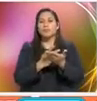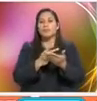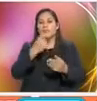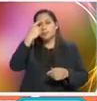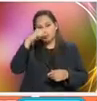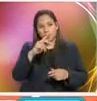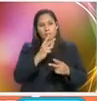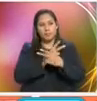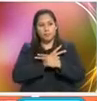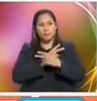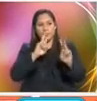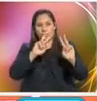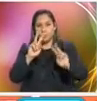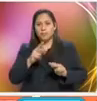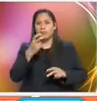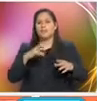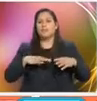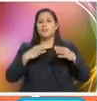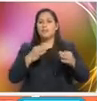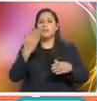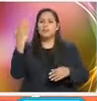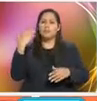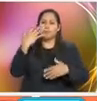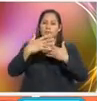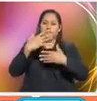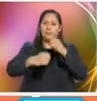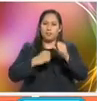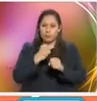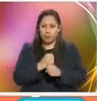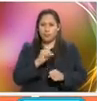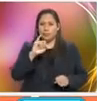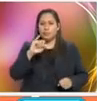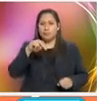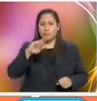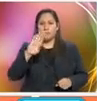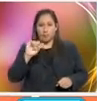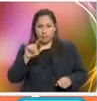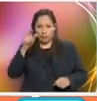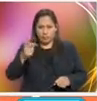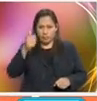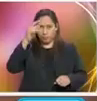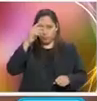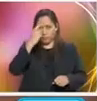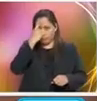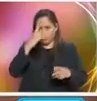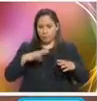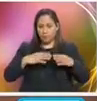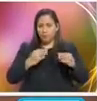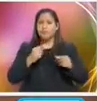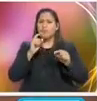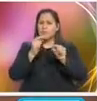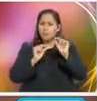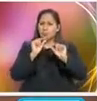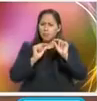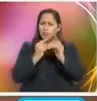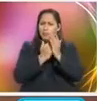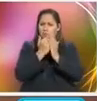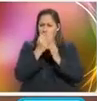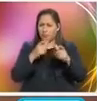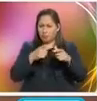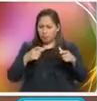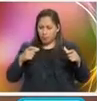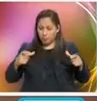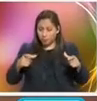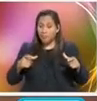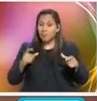Este programa, bueno, nace hace más de 15 años en el seno del Instituto Nacional de Bellas Artes, pero ha crecido y se ha fortalecido de tal manera